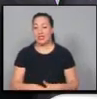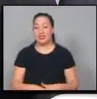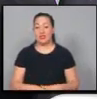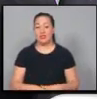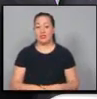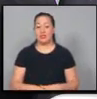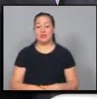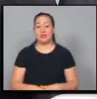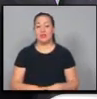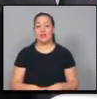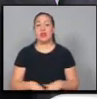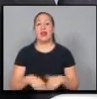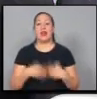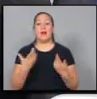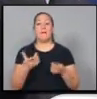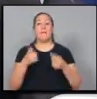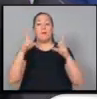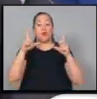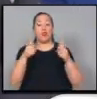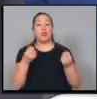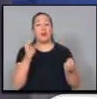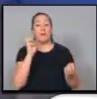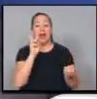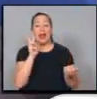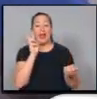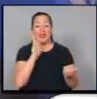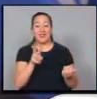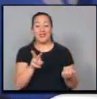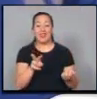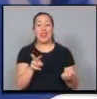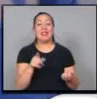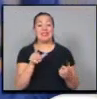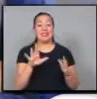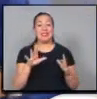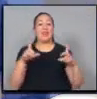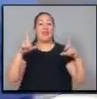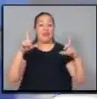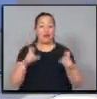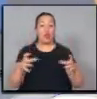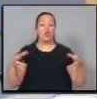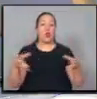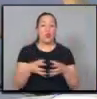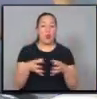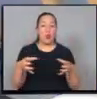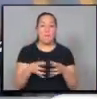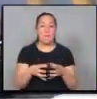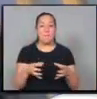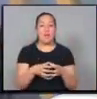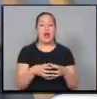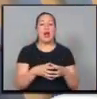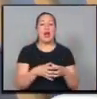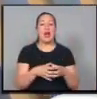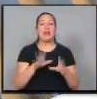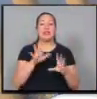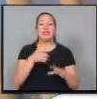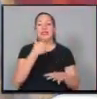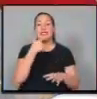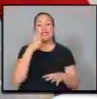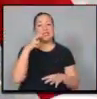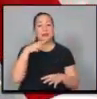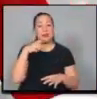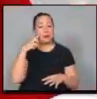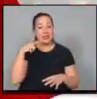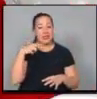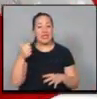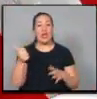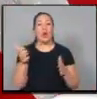nos sigue pasando esta foto de nuestra producción? Para ir viendo que hasta acá iban publicando fotos en grupo. Fíjate, está él con Silvina ahí por el medio y